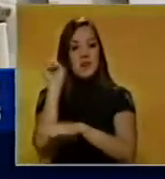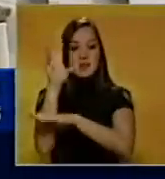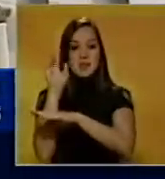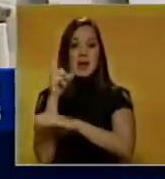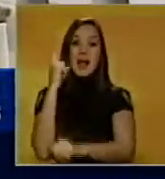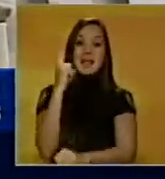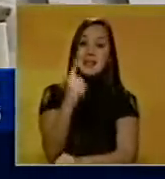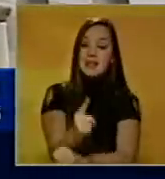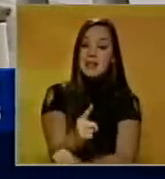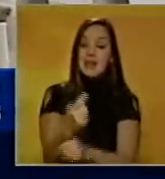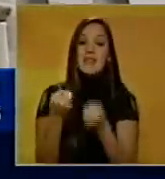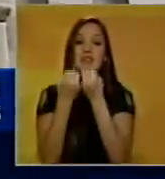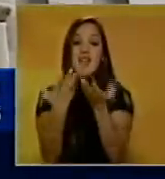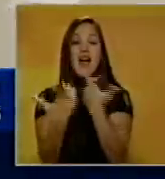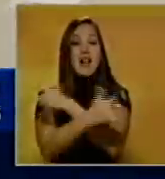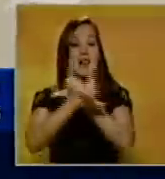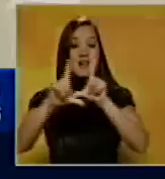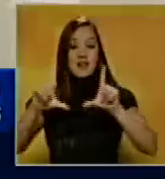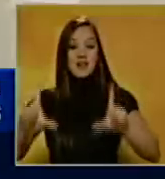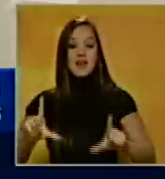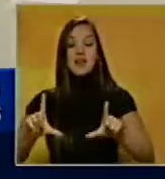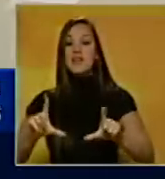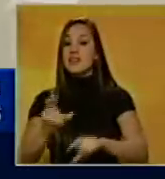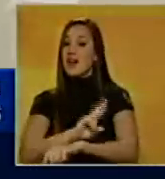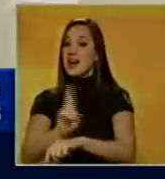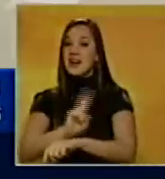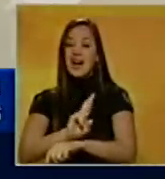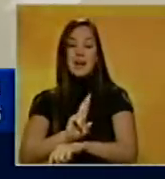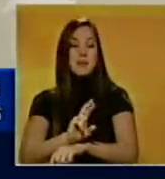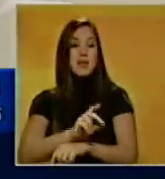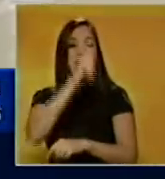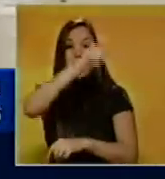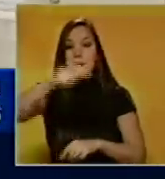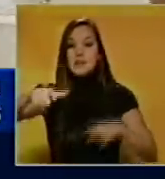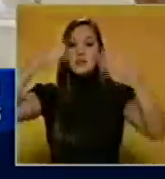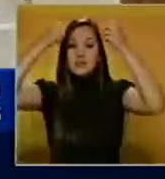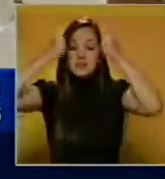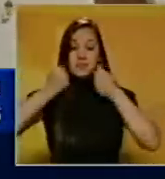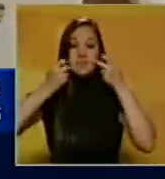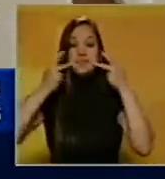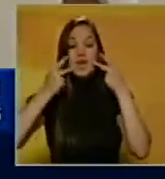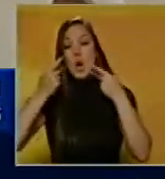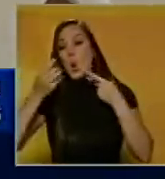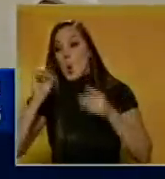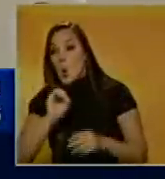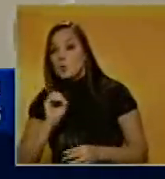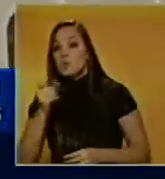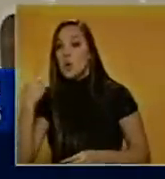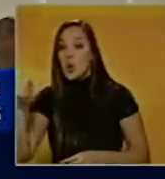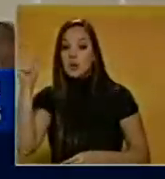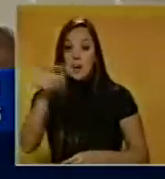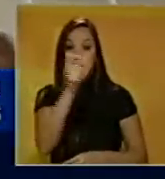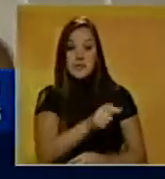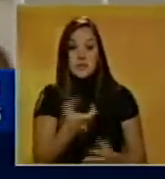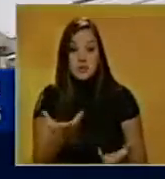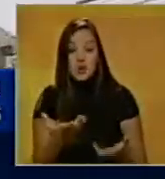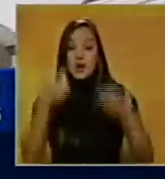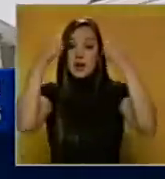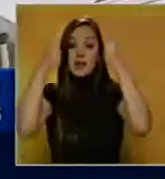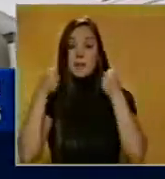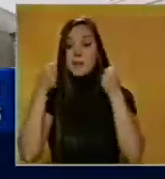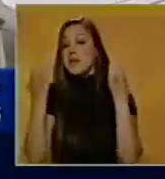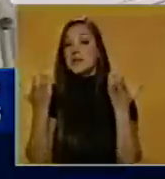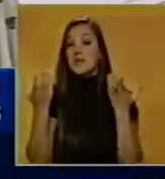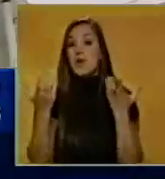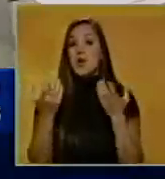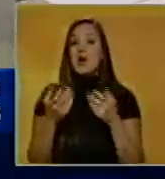debe garantizar la libertad inmediata e incondicional de los presos políticos y de cualquier persona que enfrente cargos basados únicamente